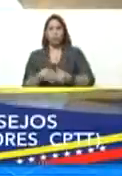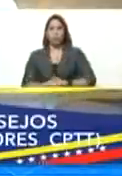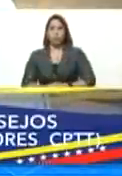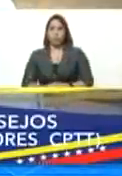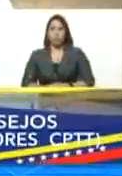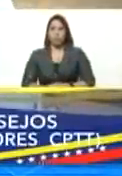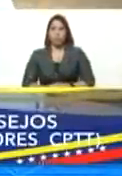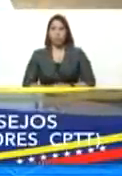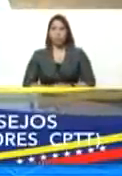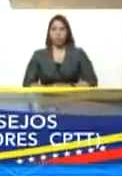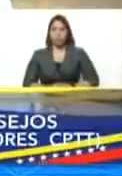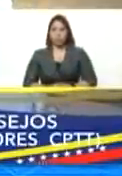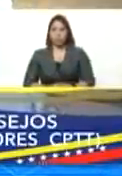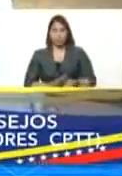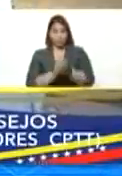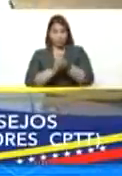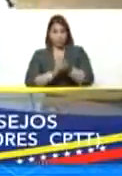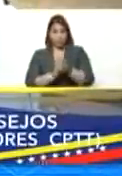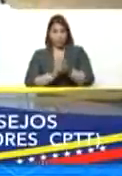José Ramón,